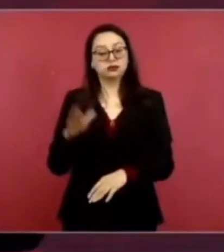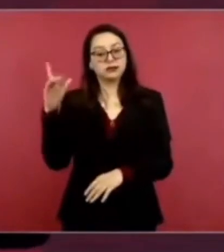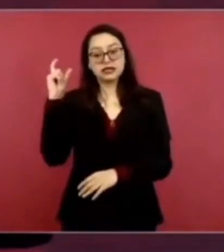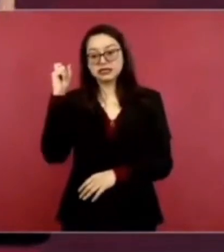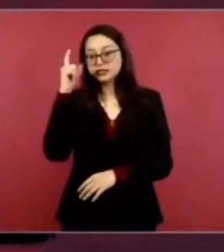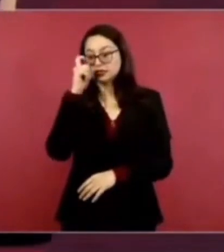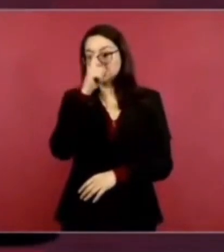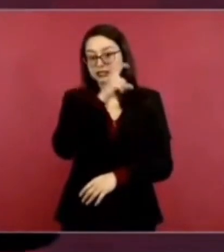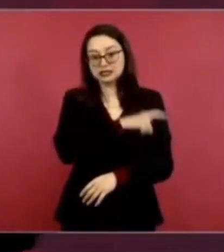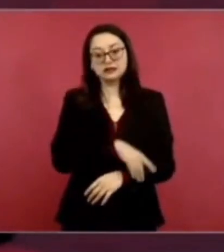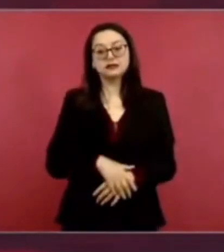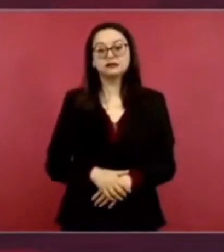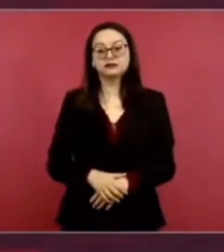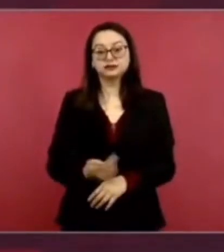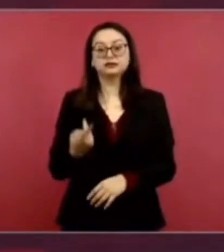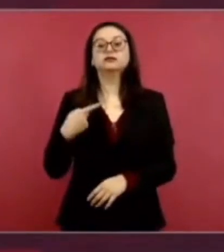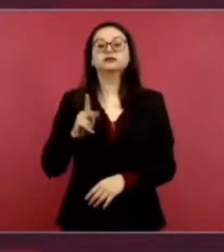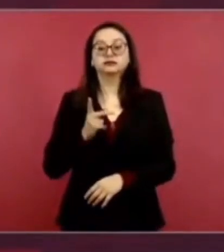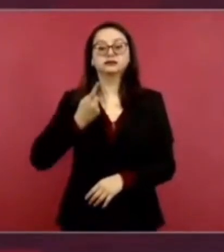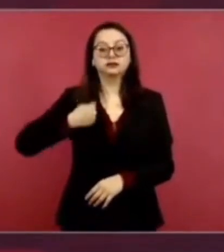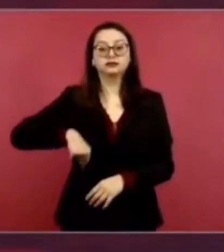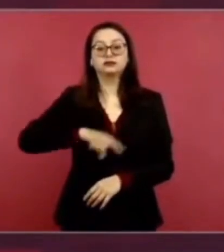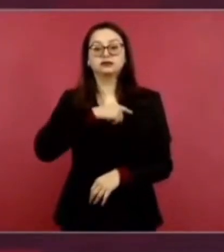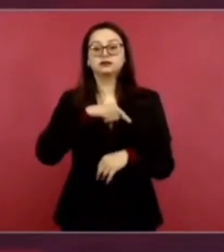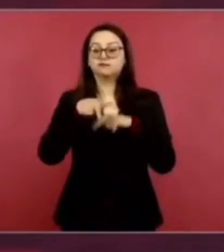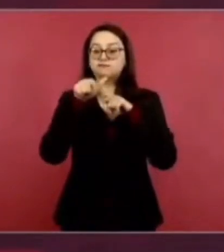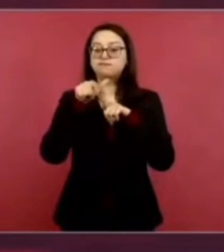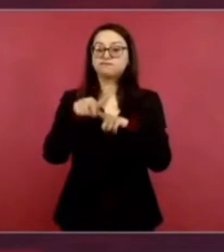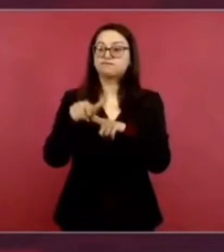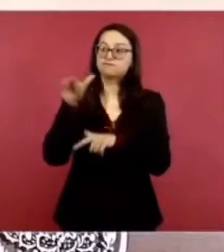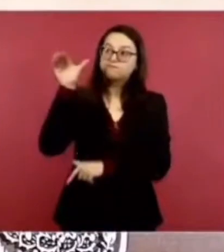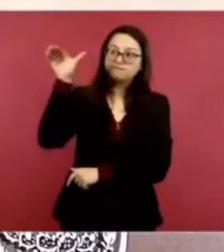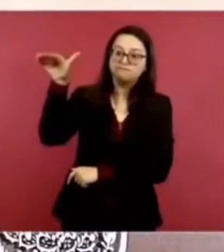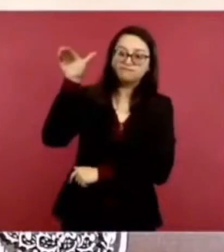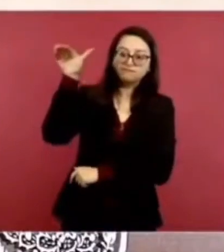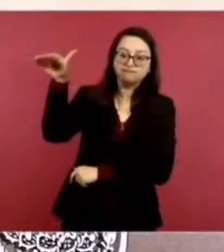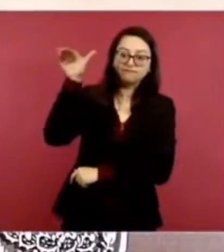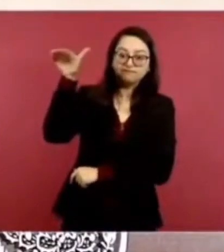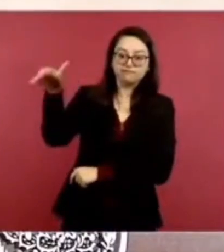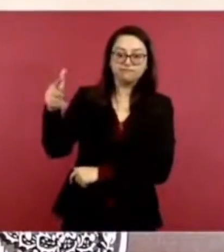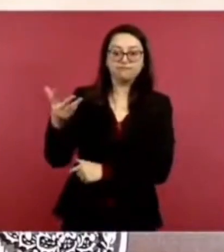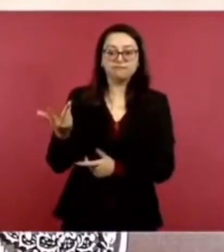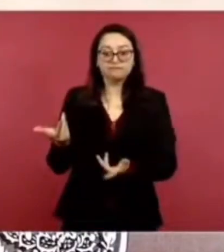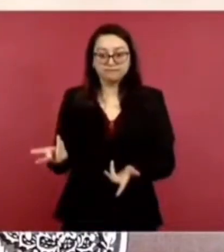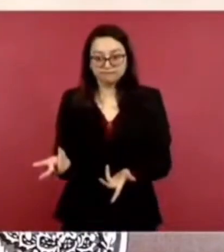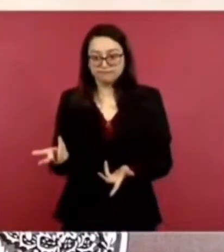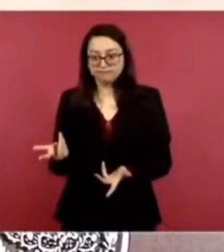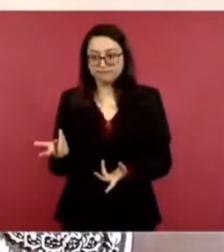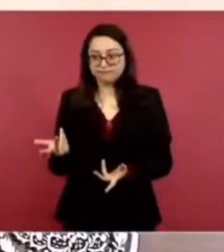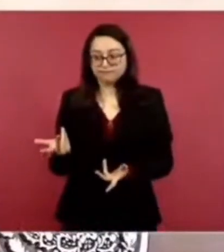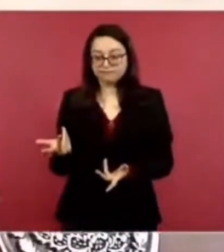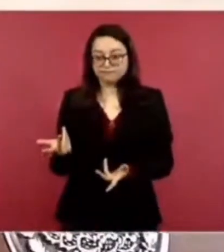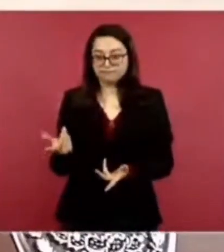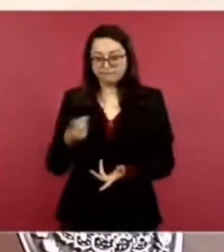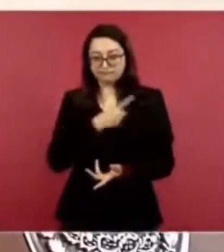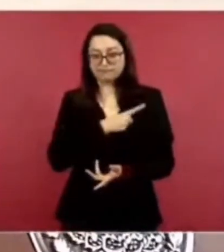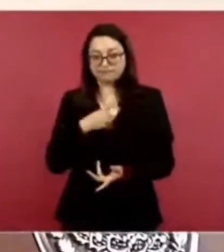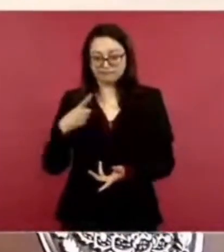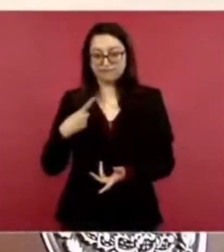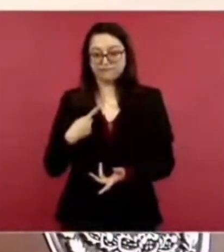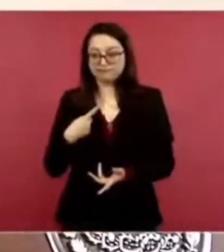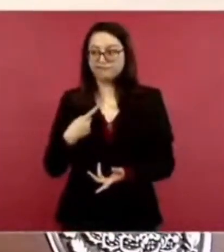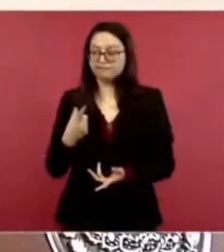nosotros vamos a continuar insistiendo en que este se lleve a cabo